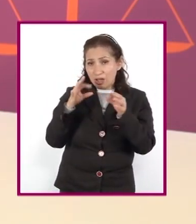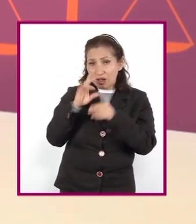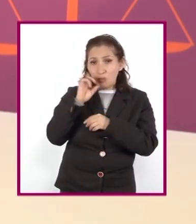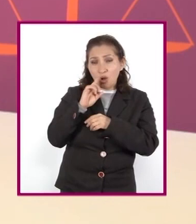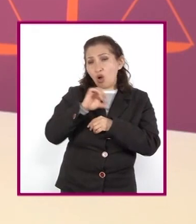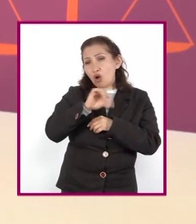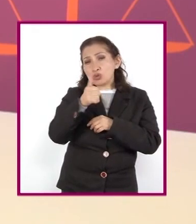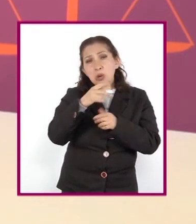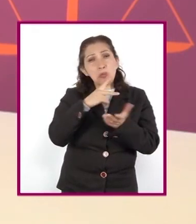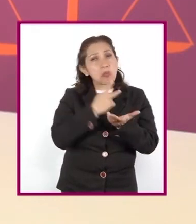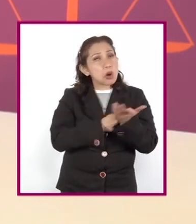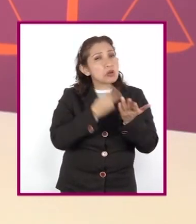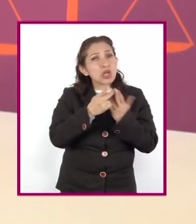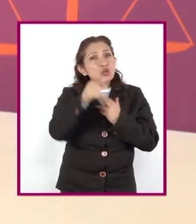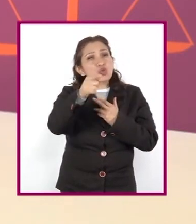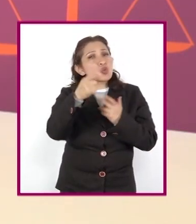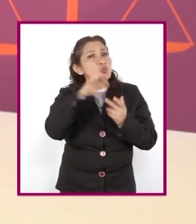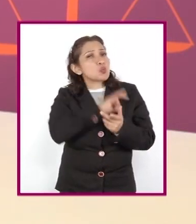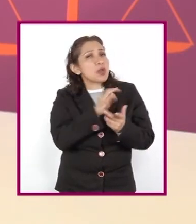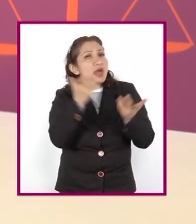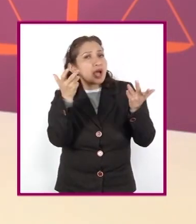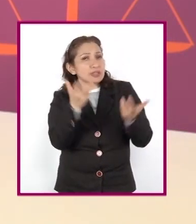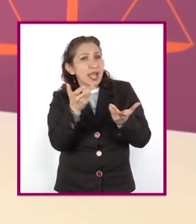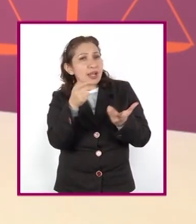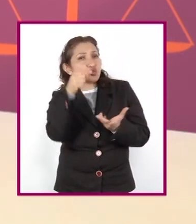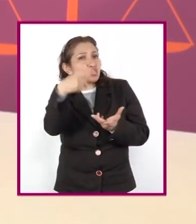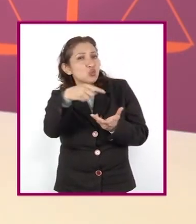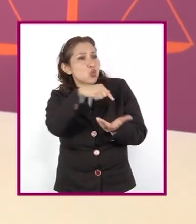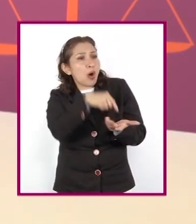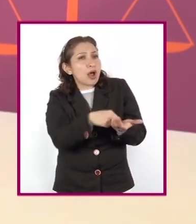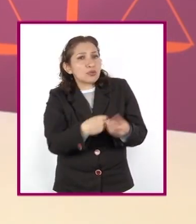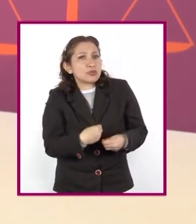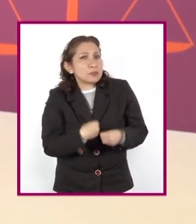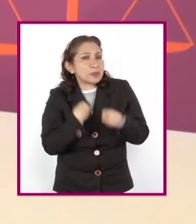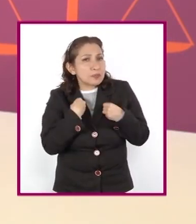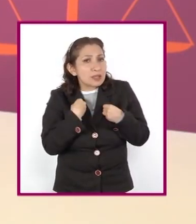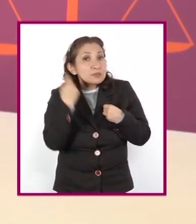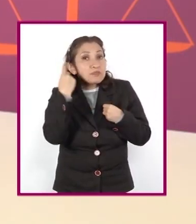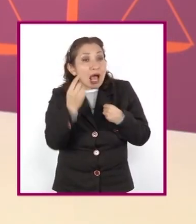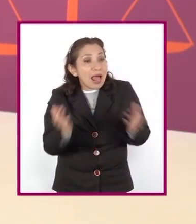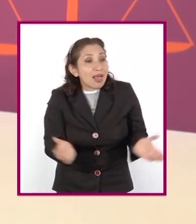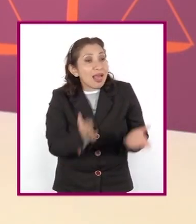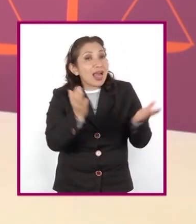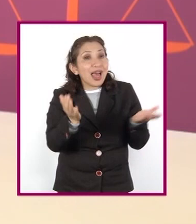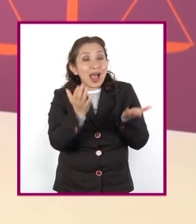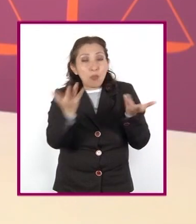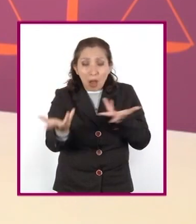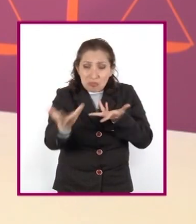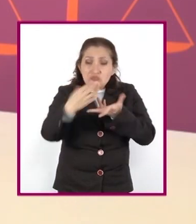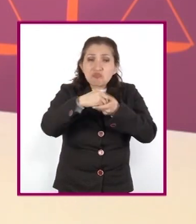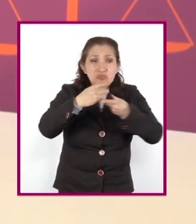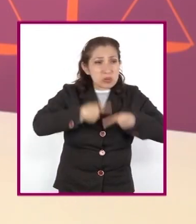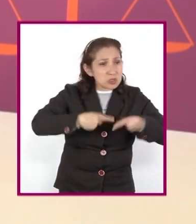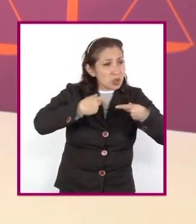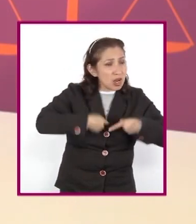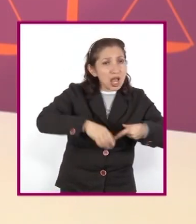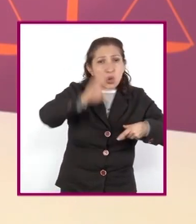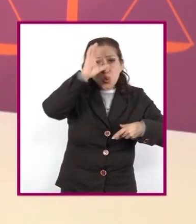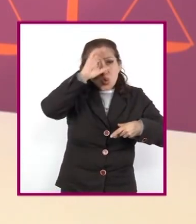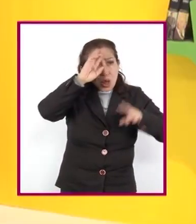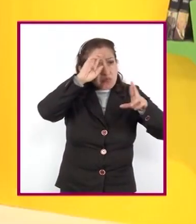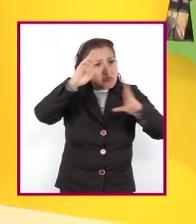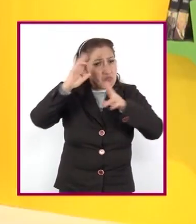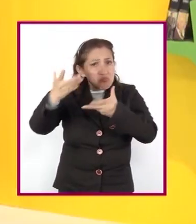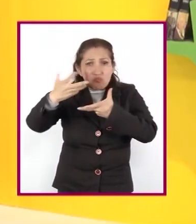¿qué otros proyectos pueden realizar en sus espacios de convivencia para promover la cultura incluyente e intercultural?